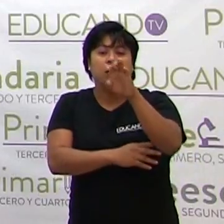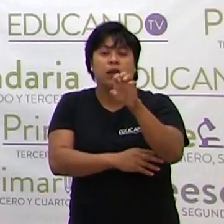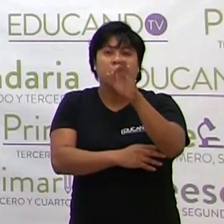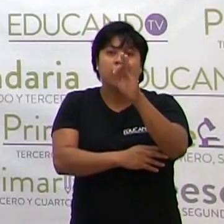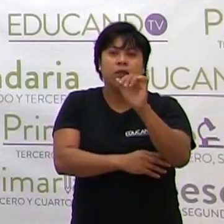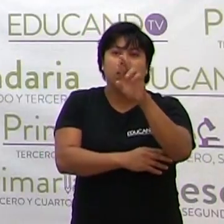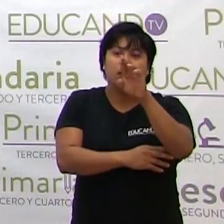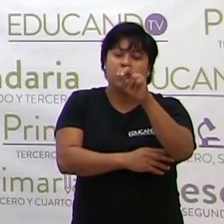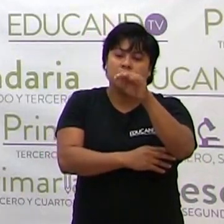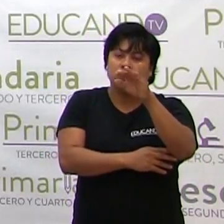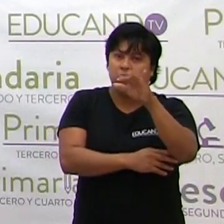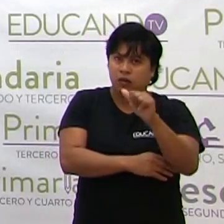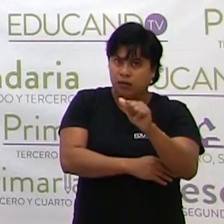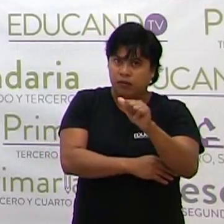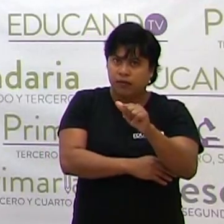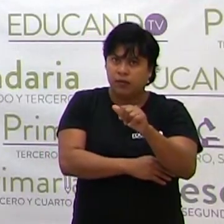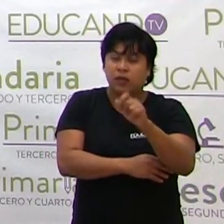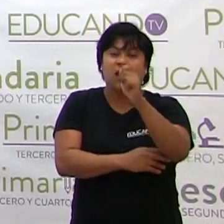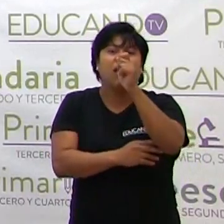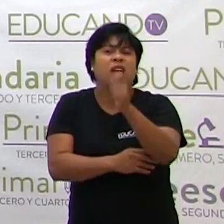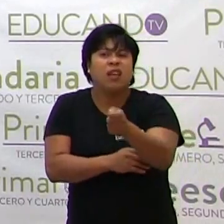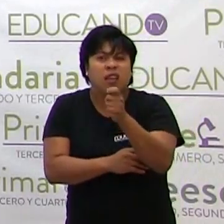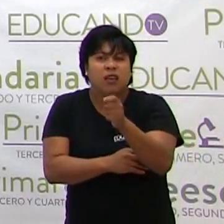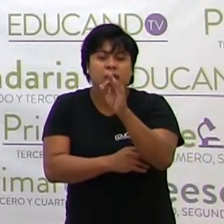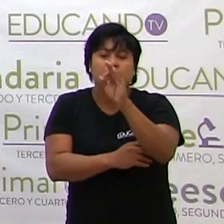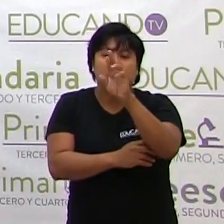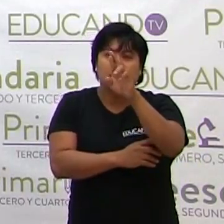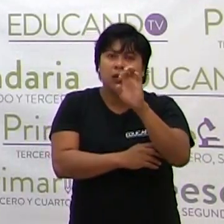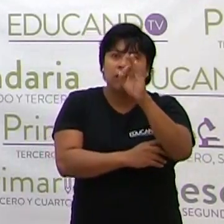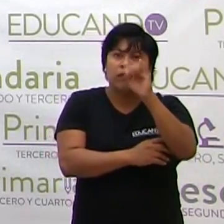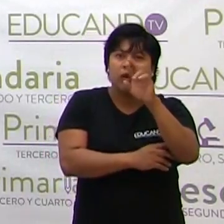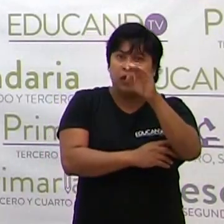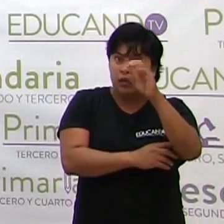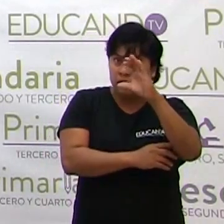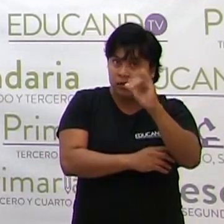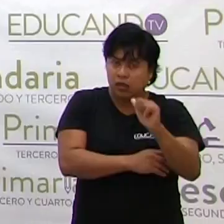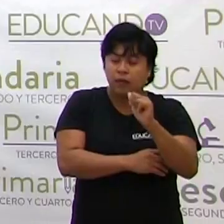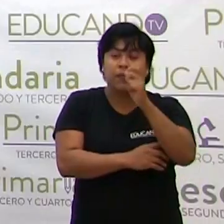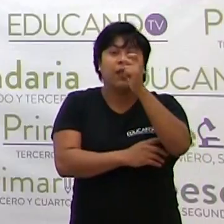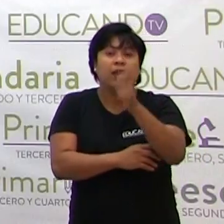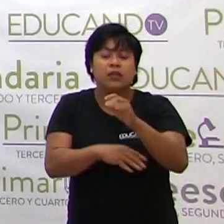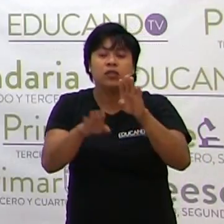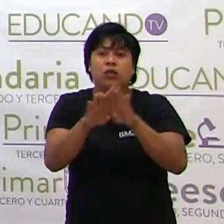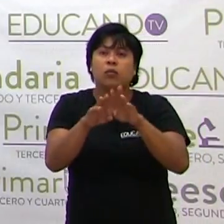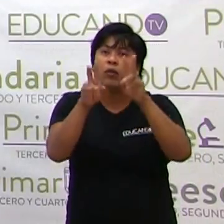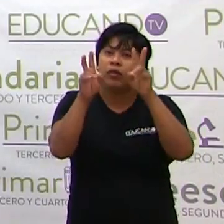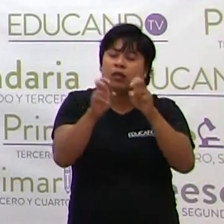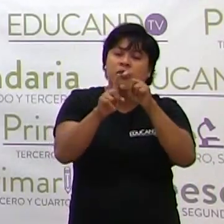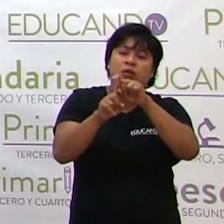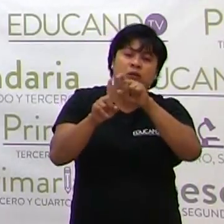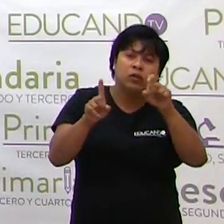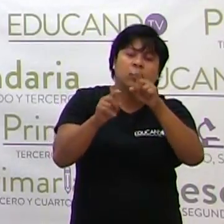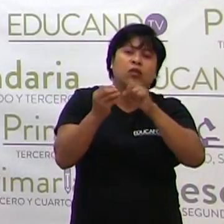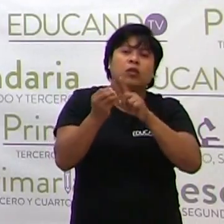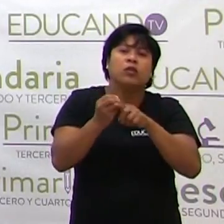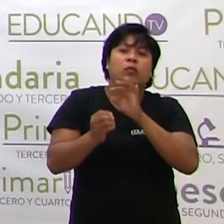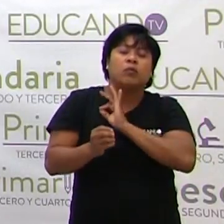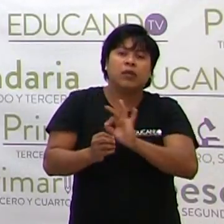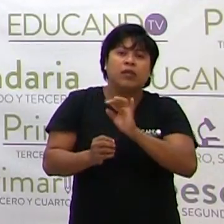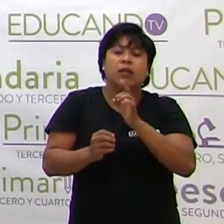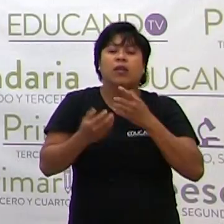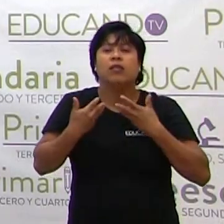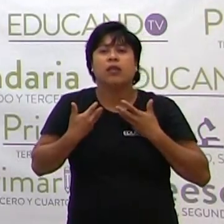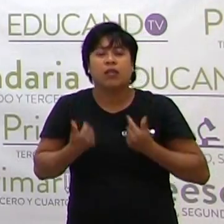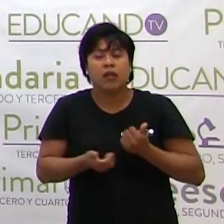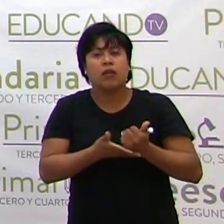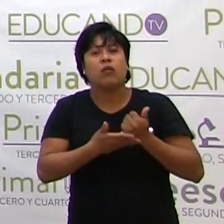referencia. La referencia son los tipos de textos los cuales nos van a ayudar a entender y a